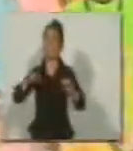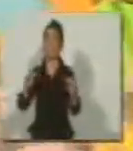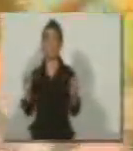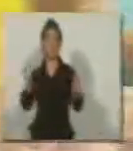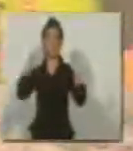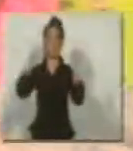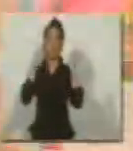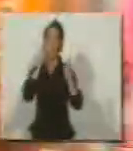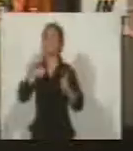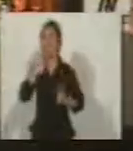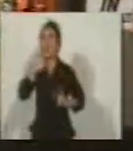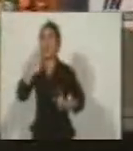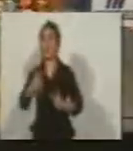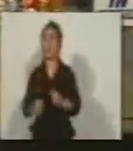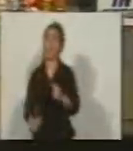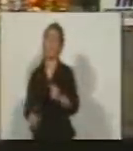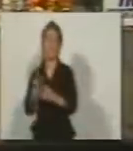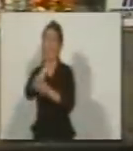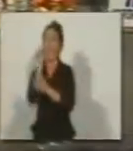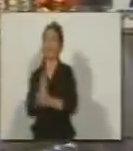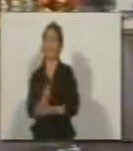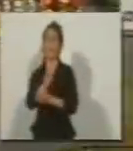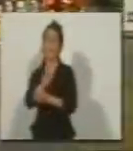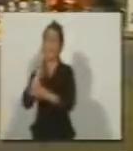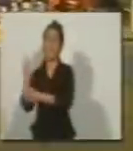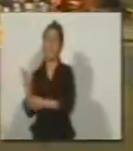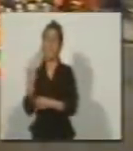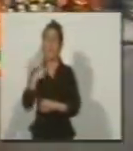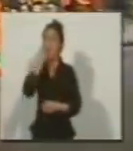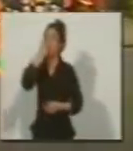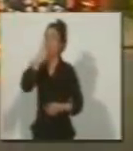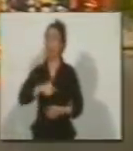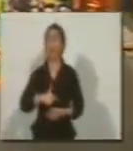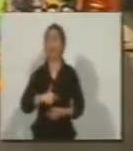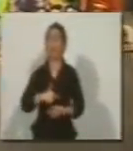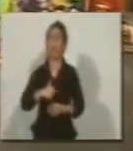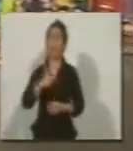la mierda el PP, de Mariano de Soria me cansé.